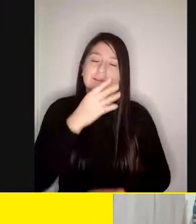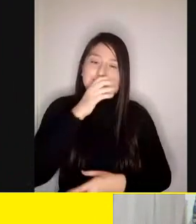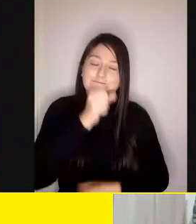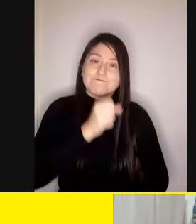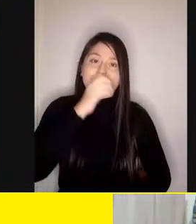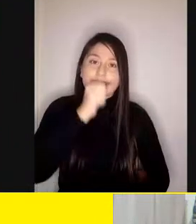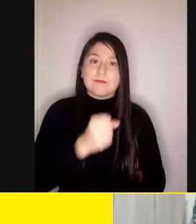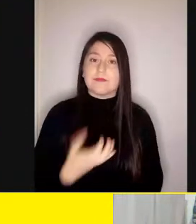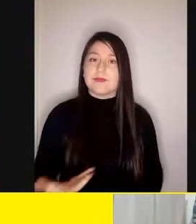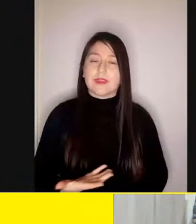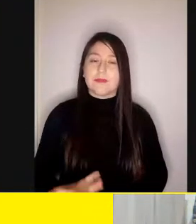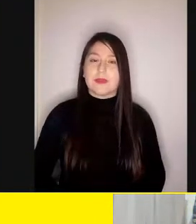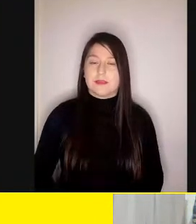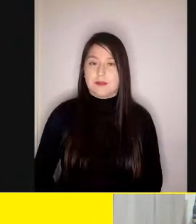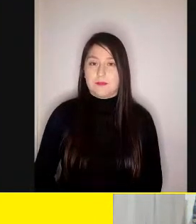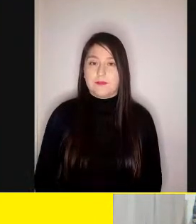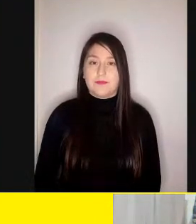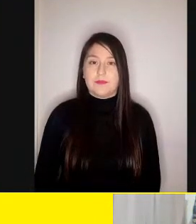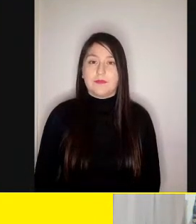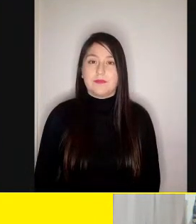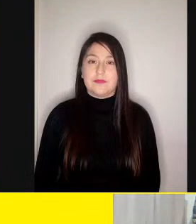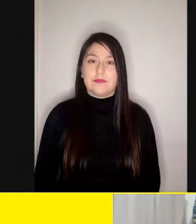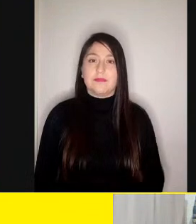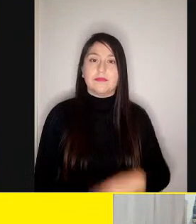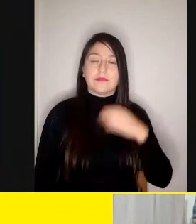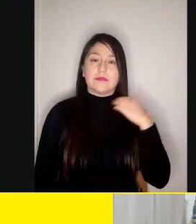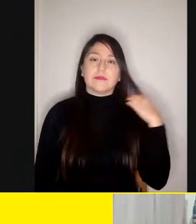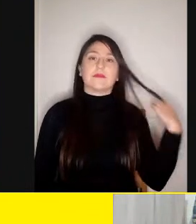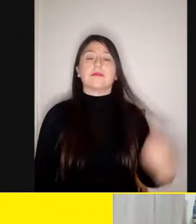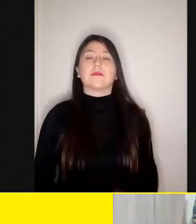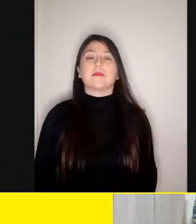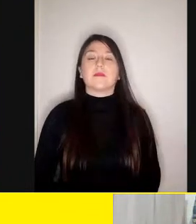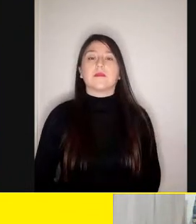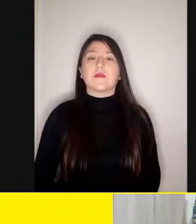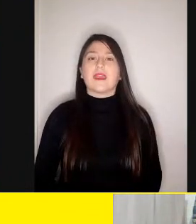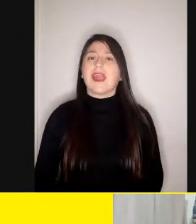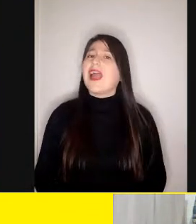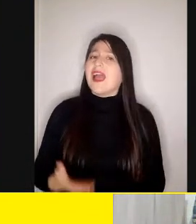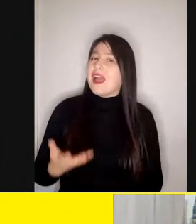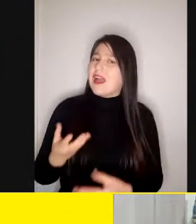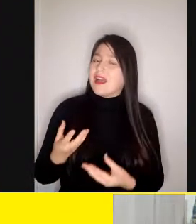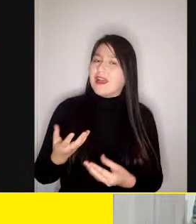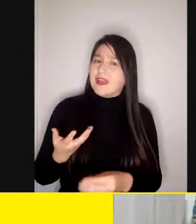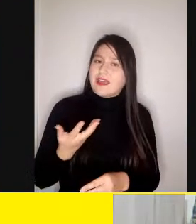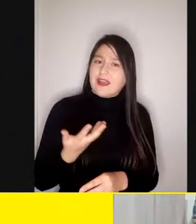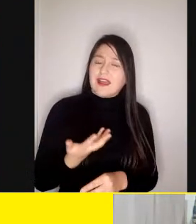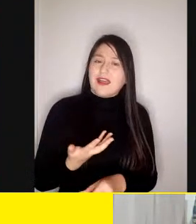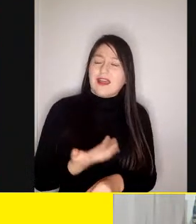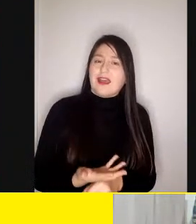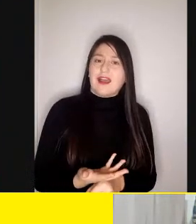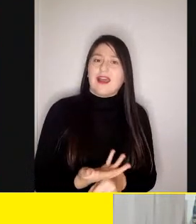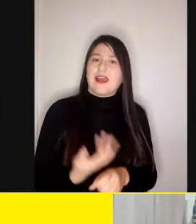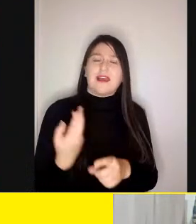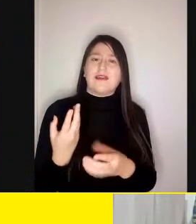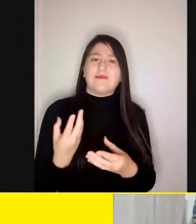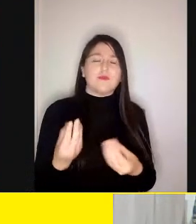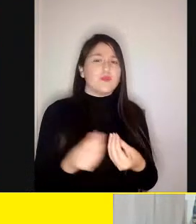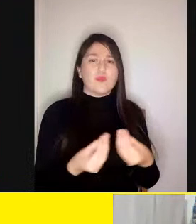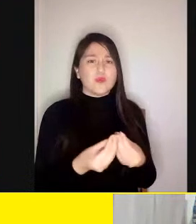Bueno, yo creo que hay varias cosas en lo que tú señalaste. Uno podría como tejer varios hilos ahí,